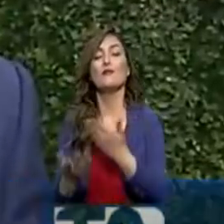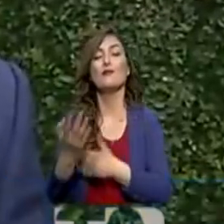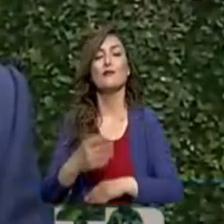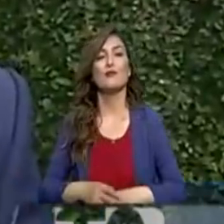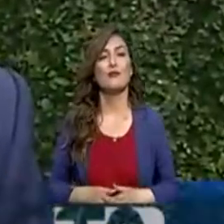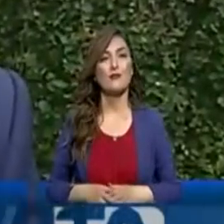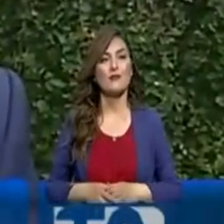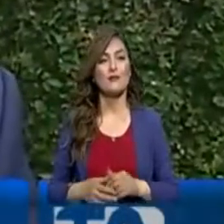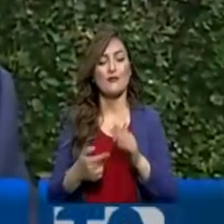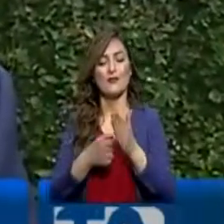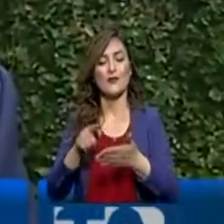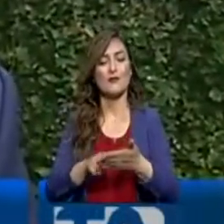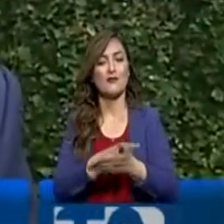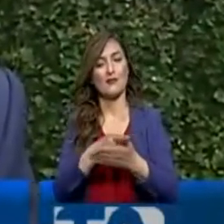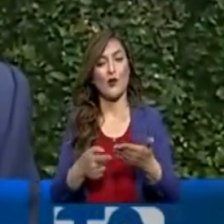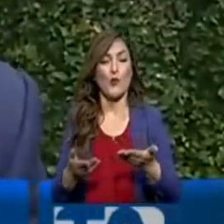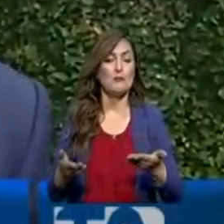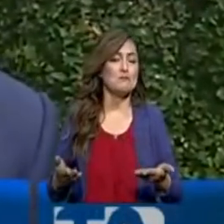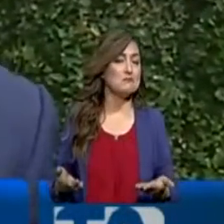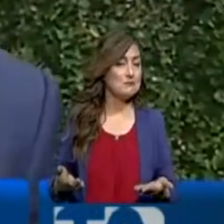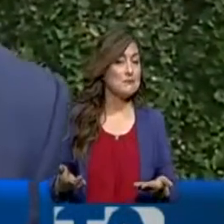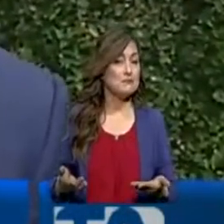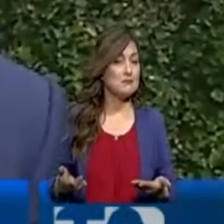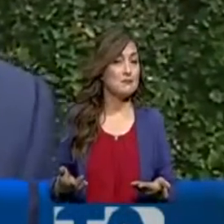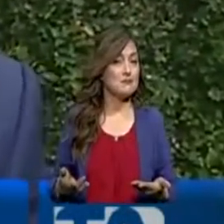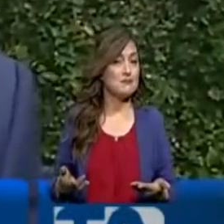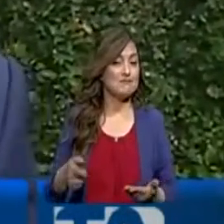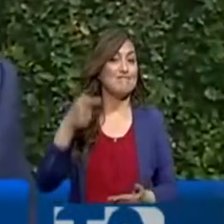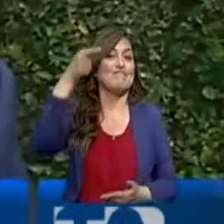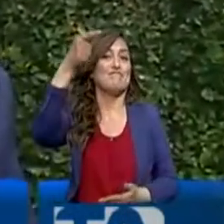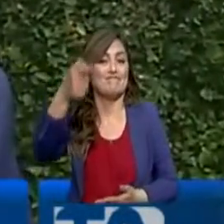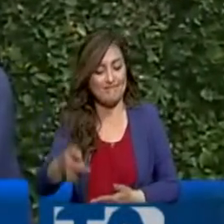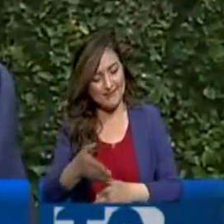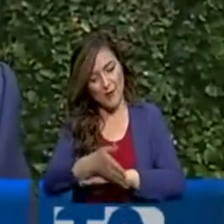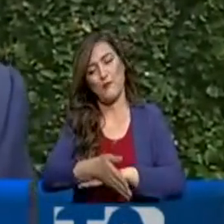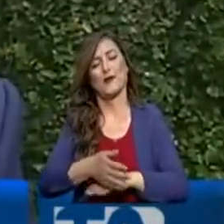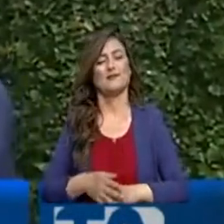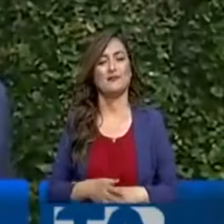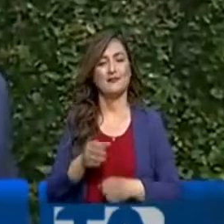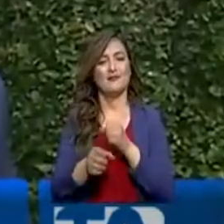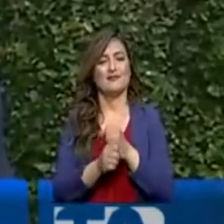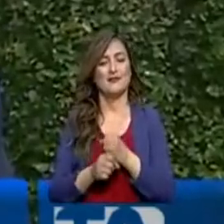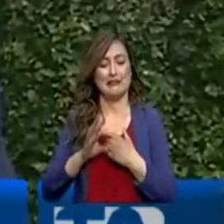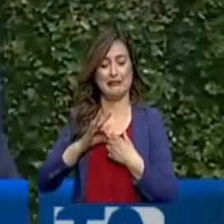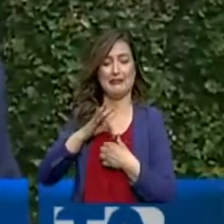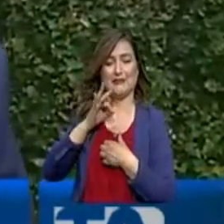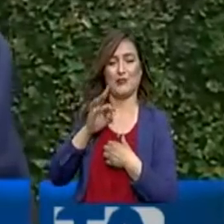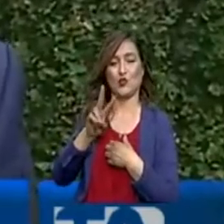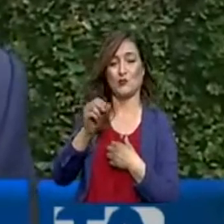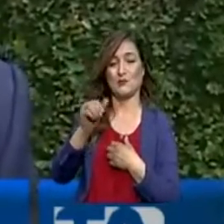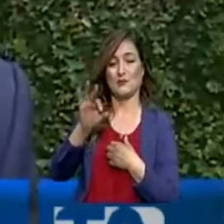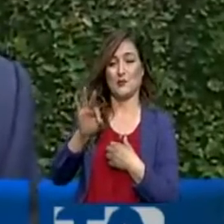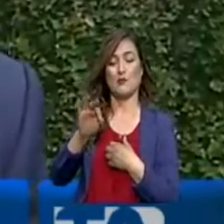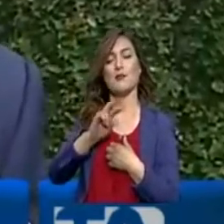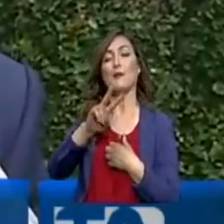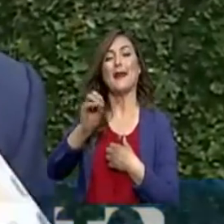deroga el impuesto, pues al final de cuentas va a ser para el siguiente periodo. Igual toca pagar el año de pandemia, que es el año que fue más